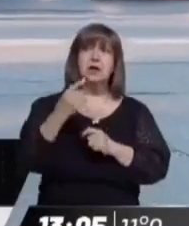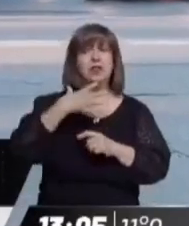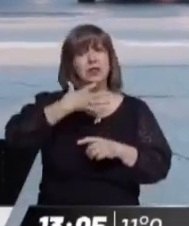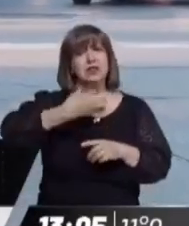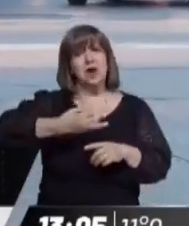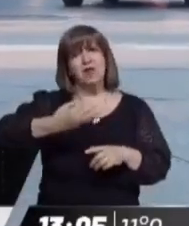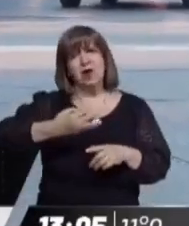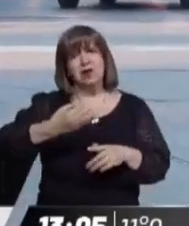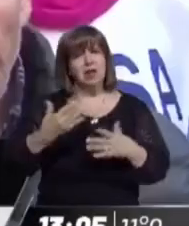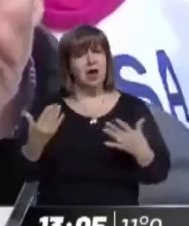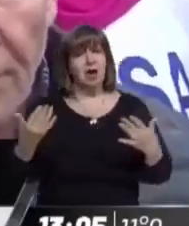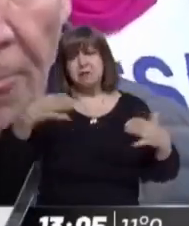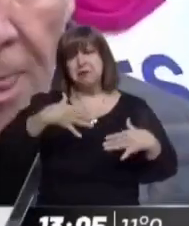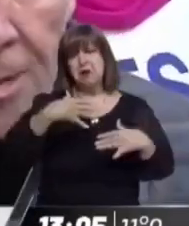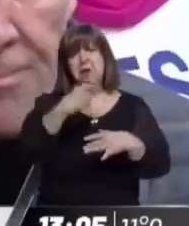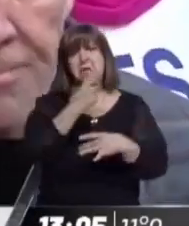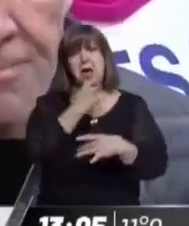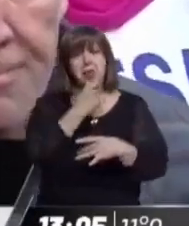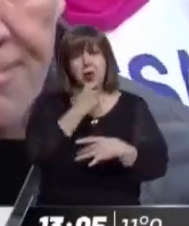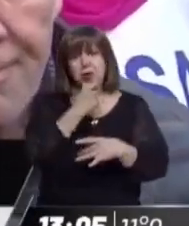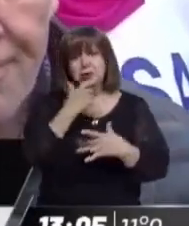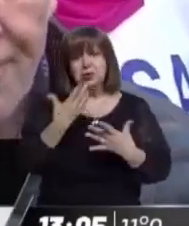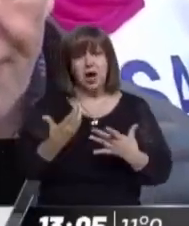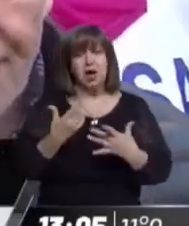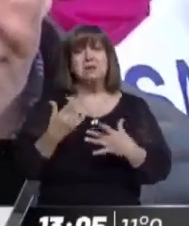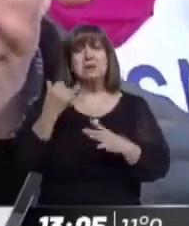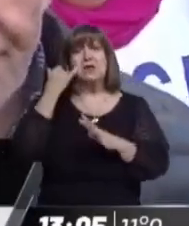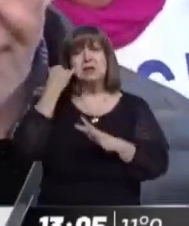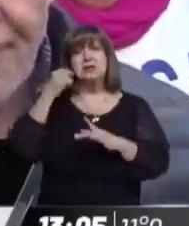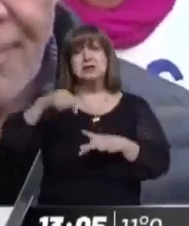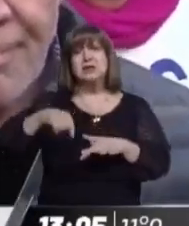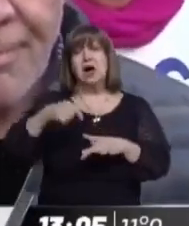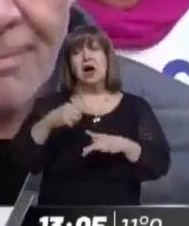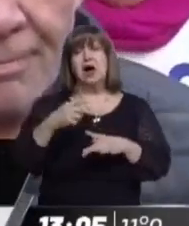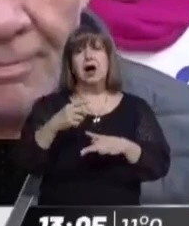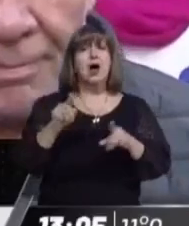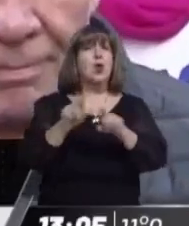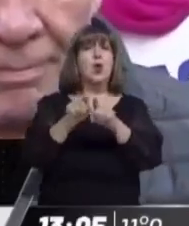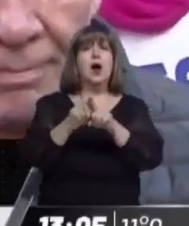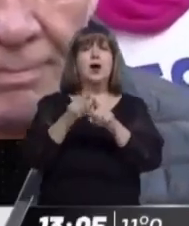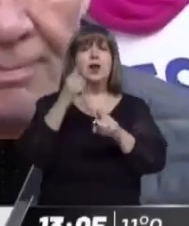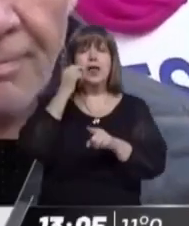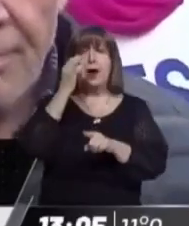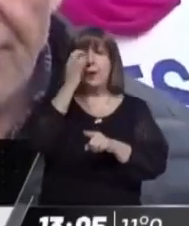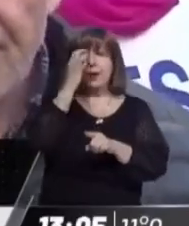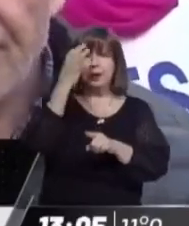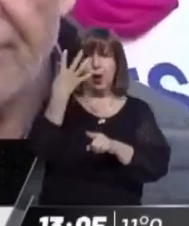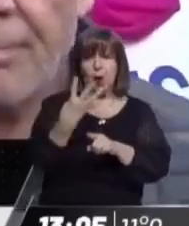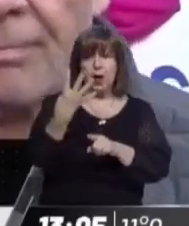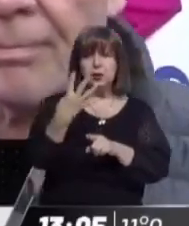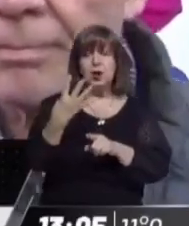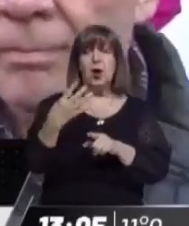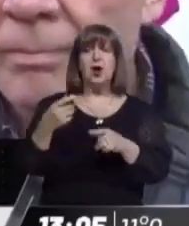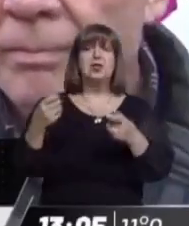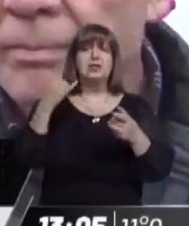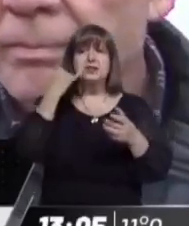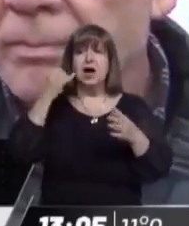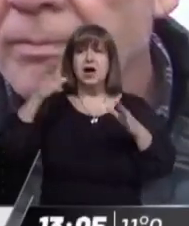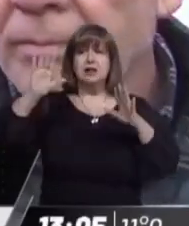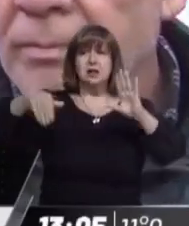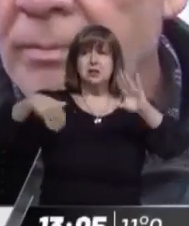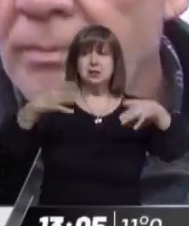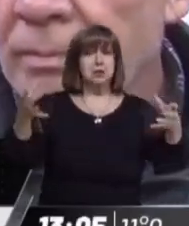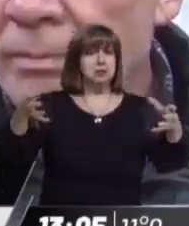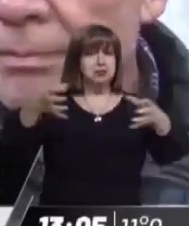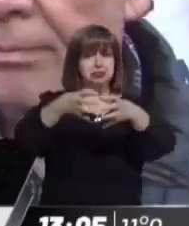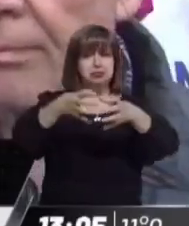La verdad que ha sido muy bueno. En Mendoza es algo histórico como pasó el 24, ¿no? Hemos tenido un alto acatamiento de todos los sectores, la verdad que es muy bueno.